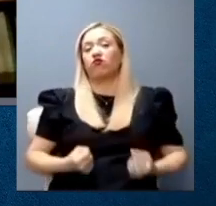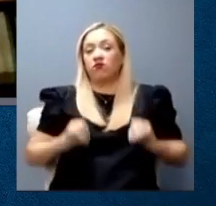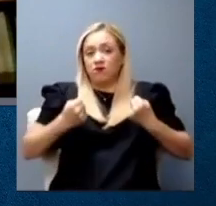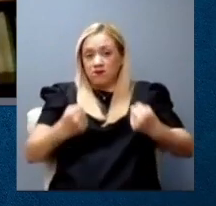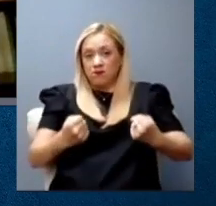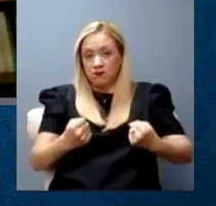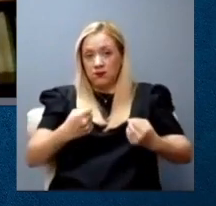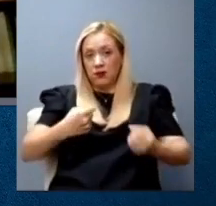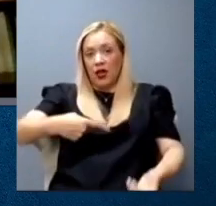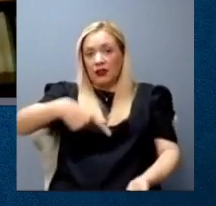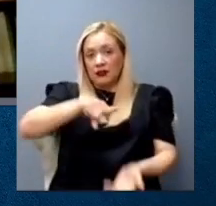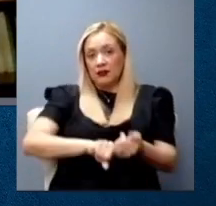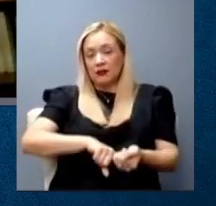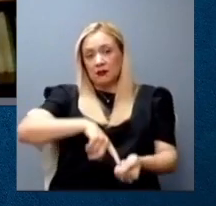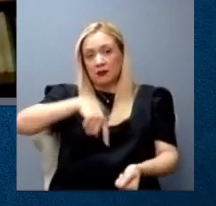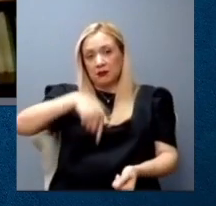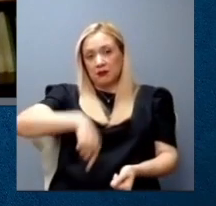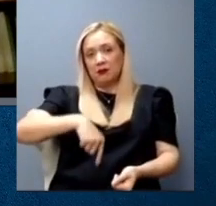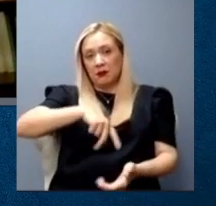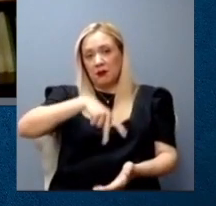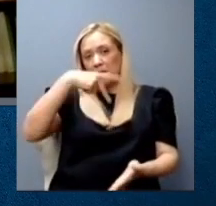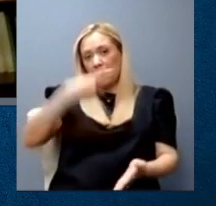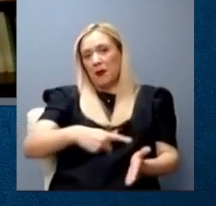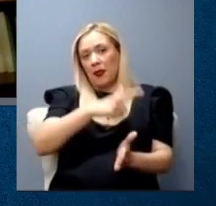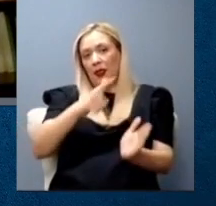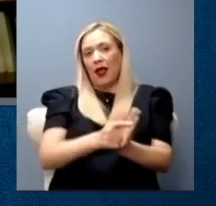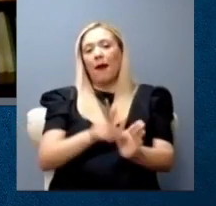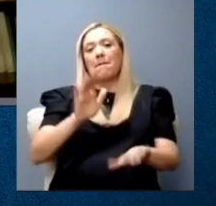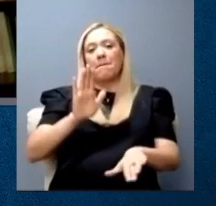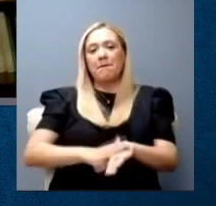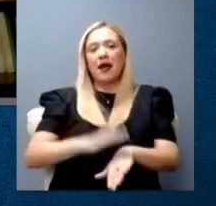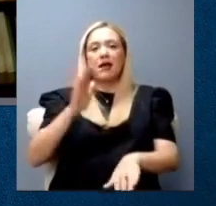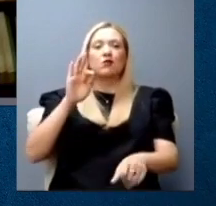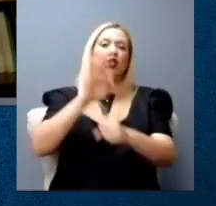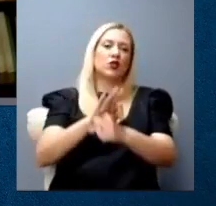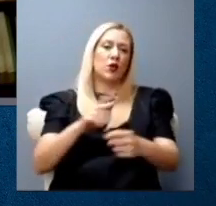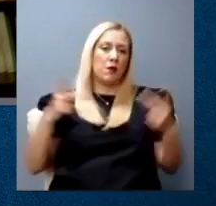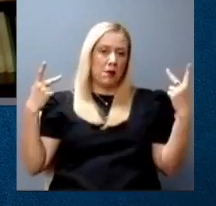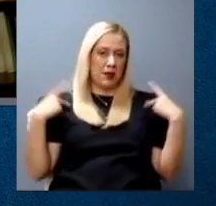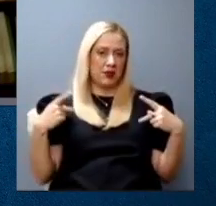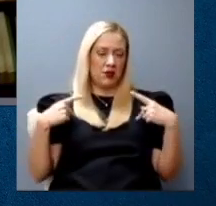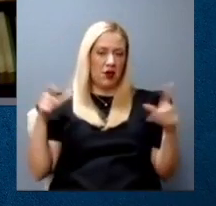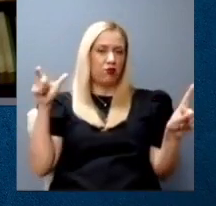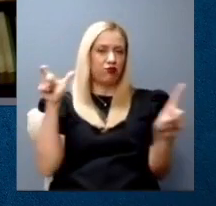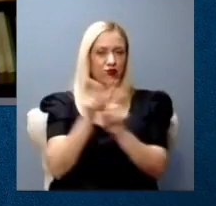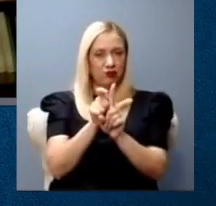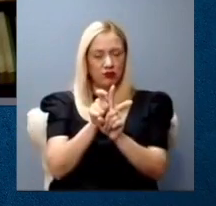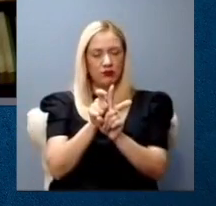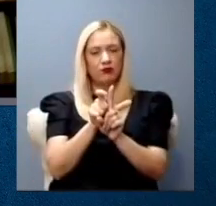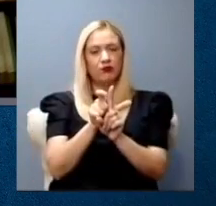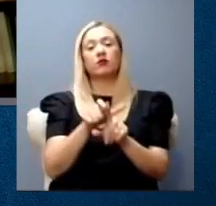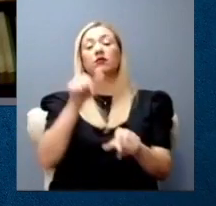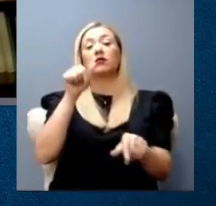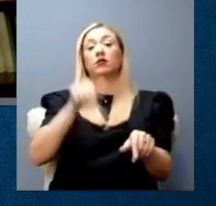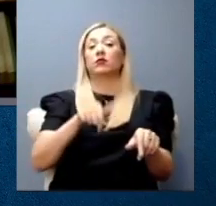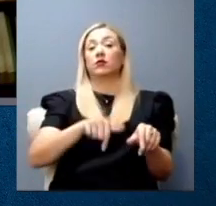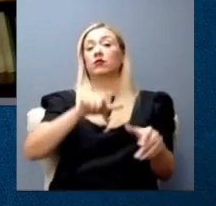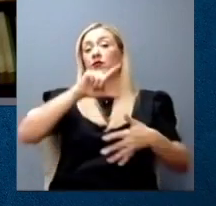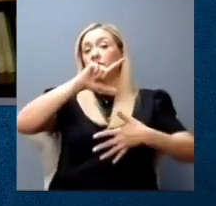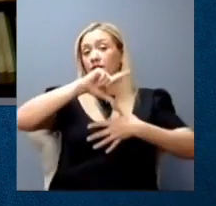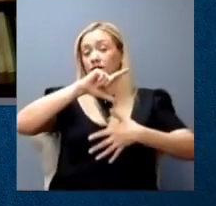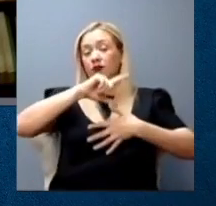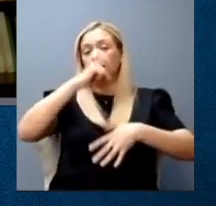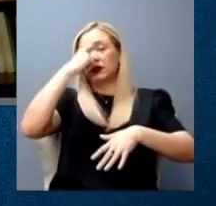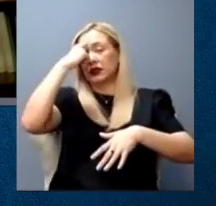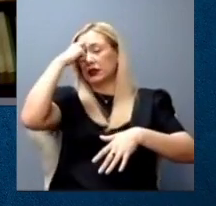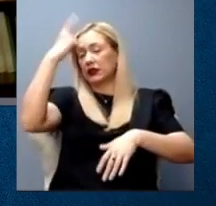nivel interno la protección de las personas. A nivel latinoamericano, digamos que los